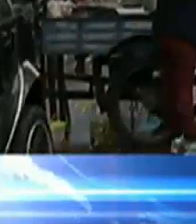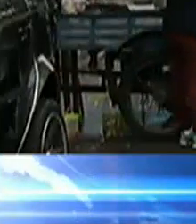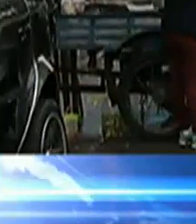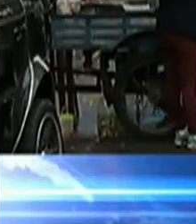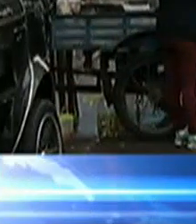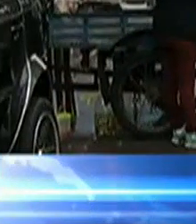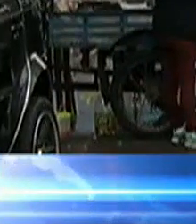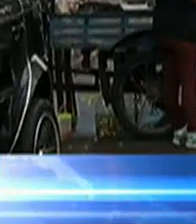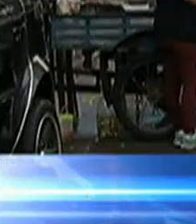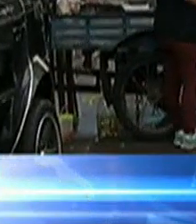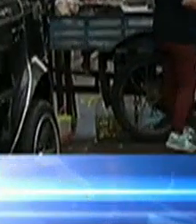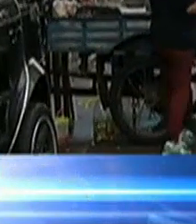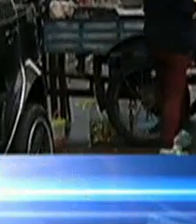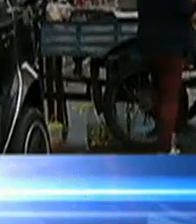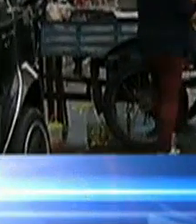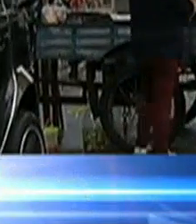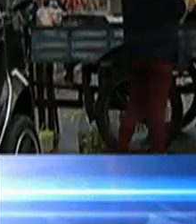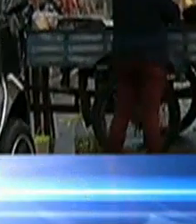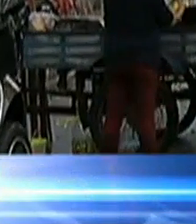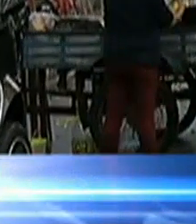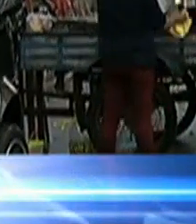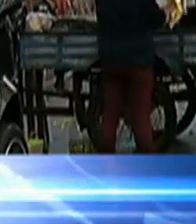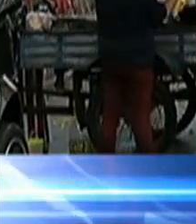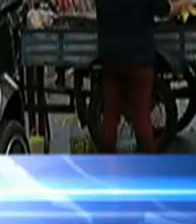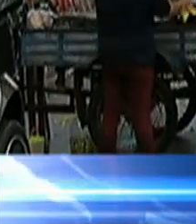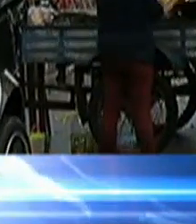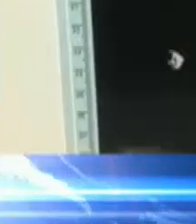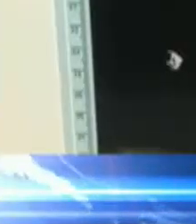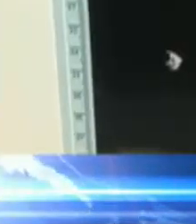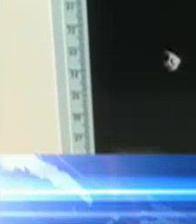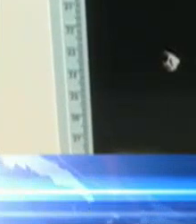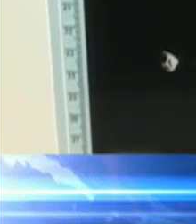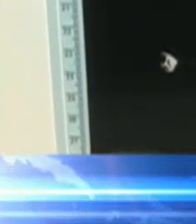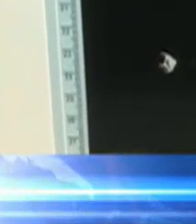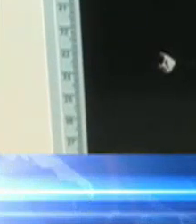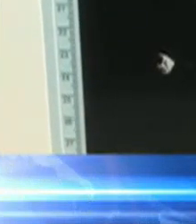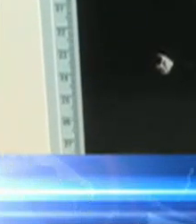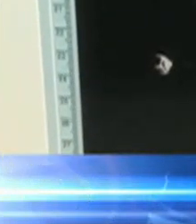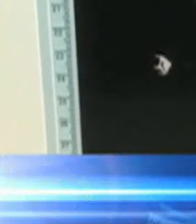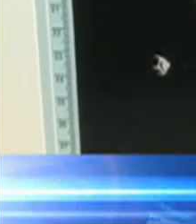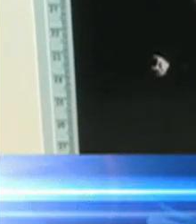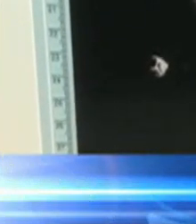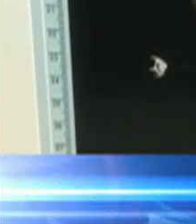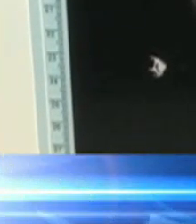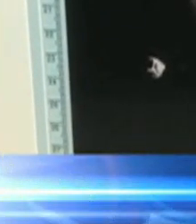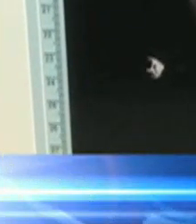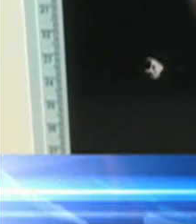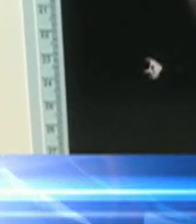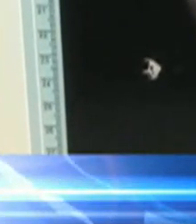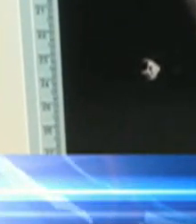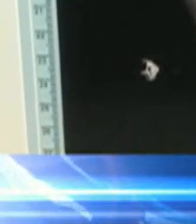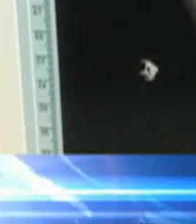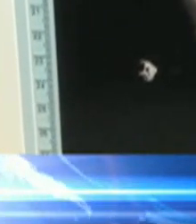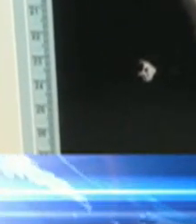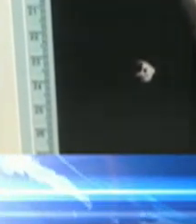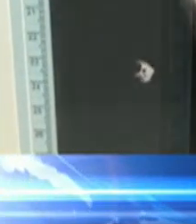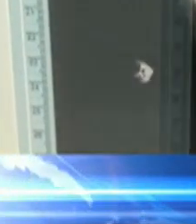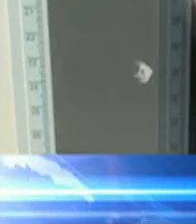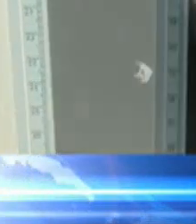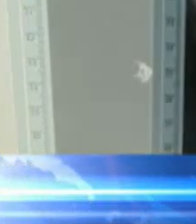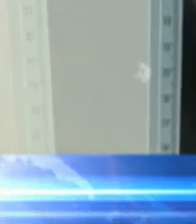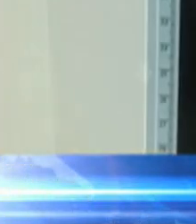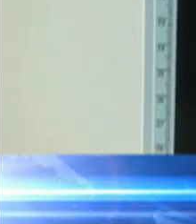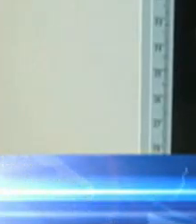Más adelante, una mujer sobrevivió de milagro tras incrustársele un fierro en el rostro. Les